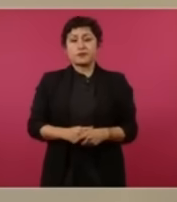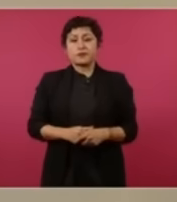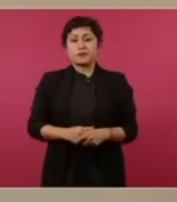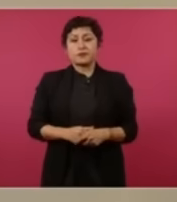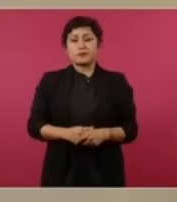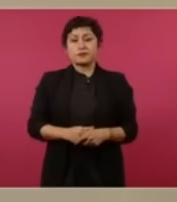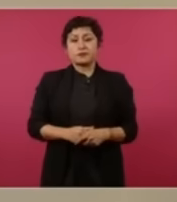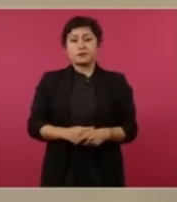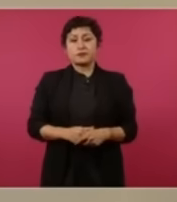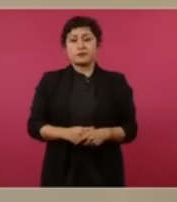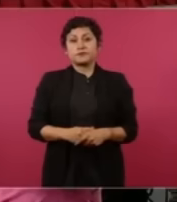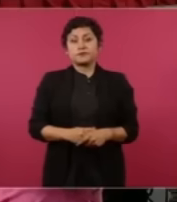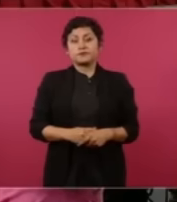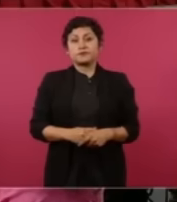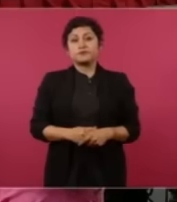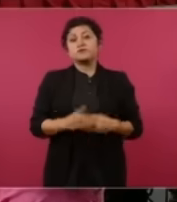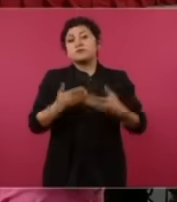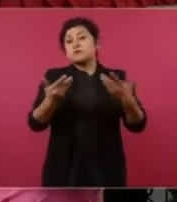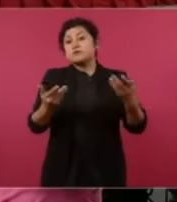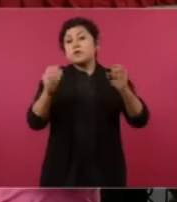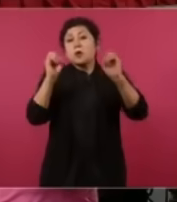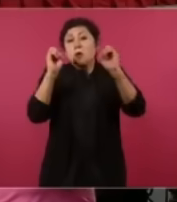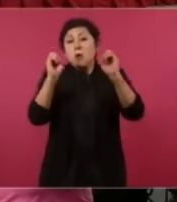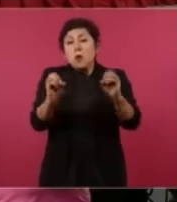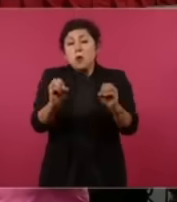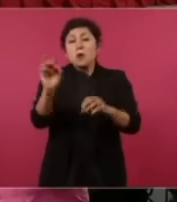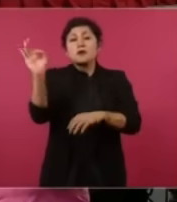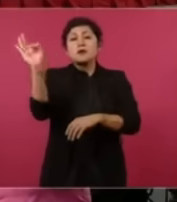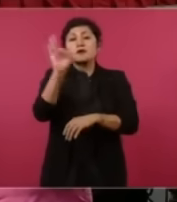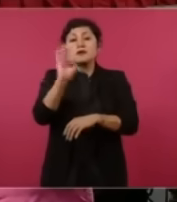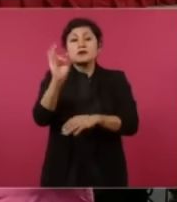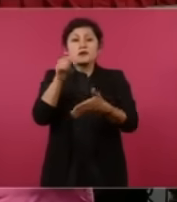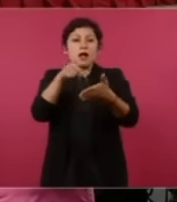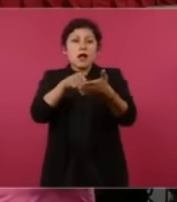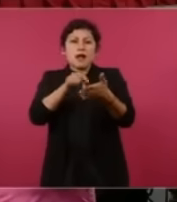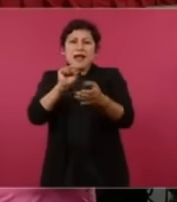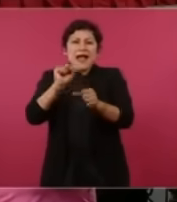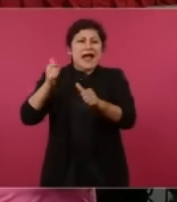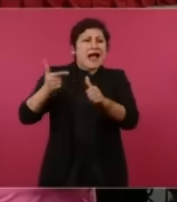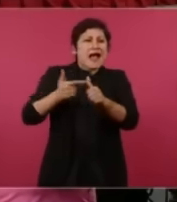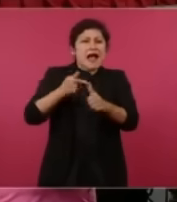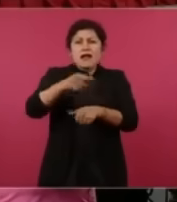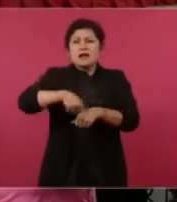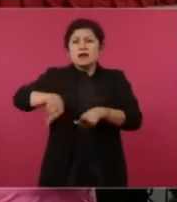O no se habla de impulsar actividades productivas, de crear empleos, nada.